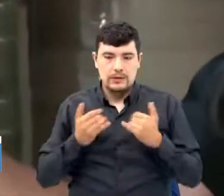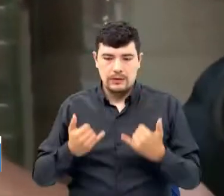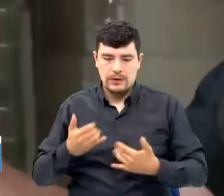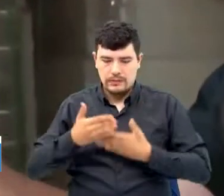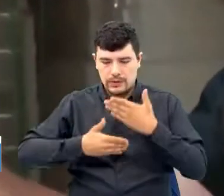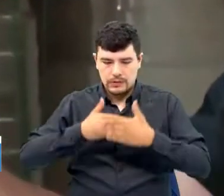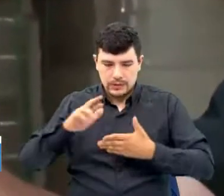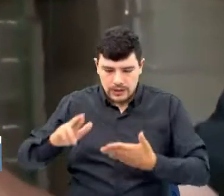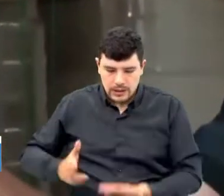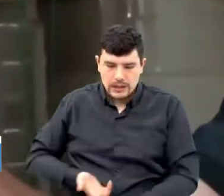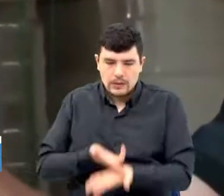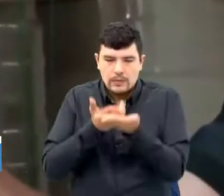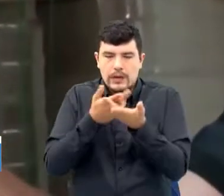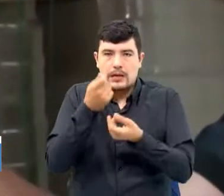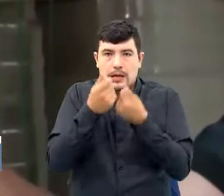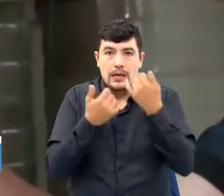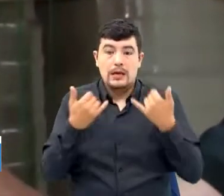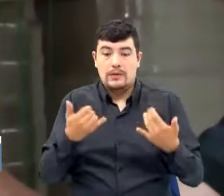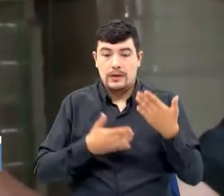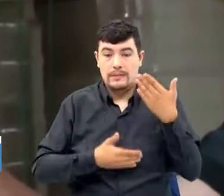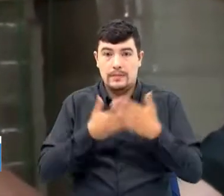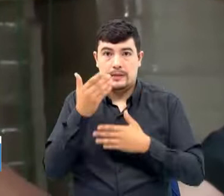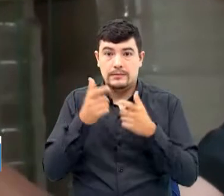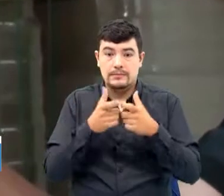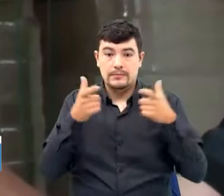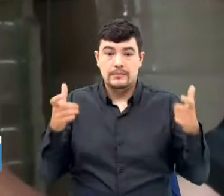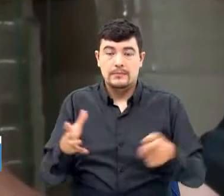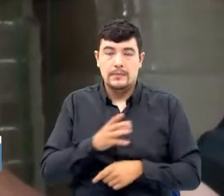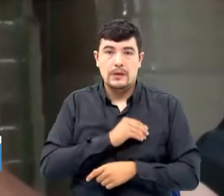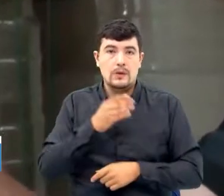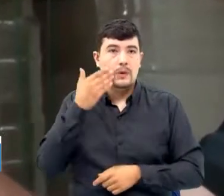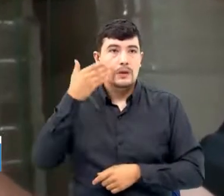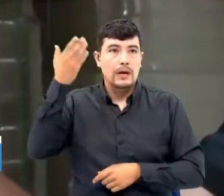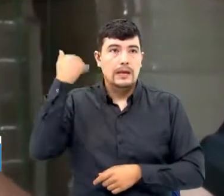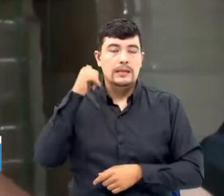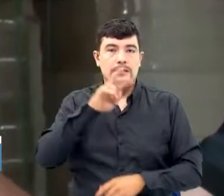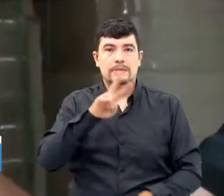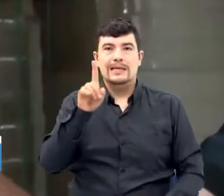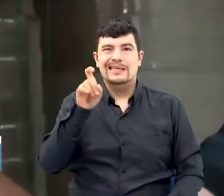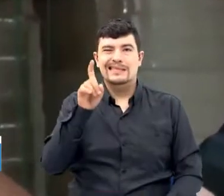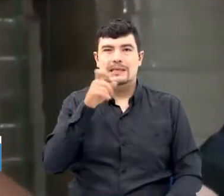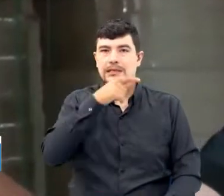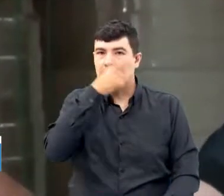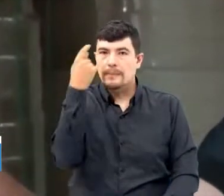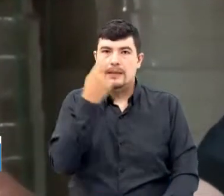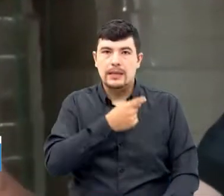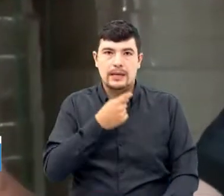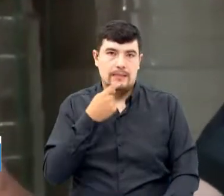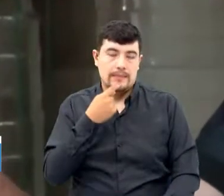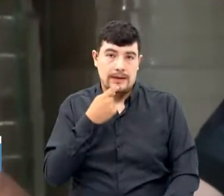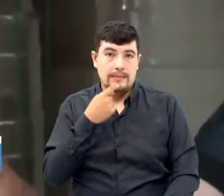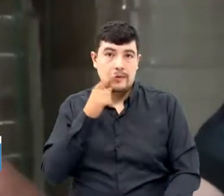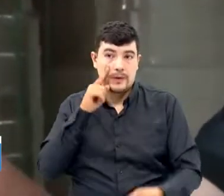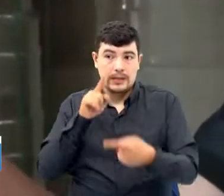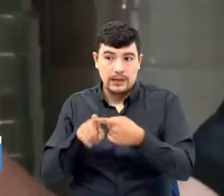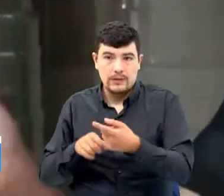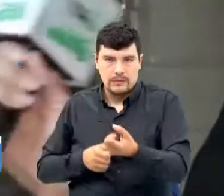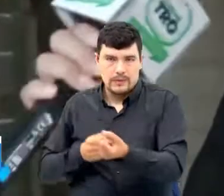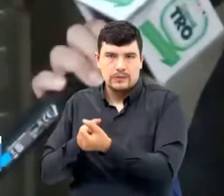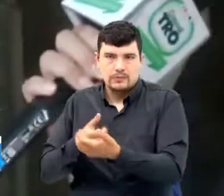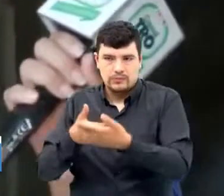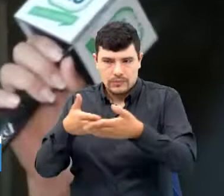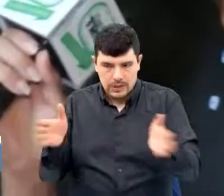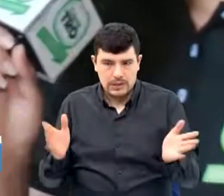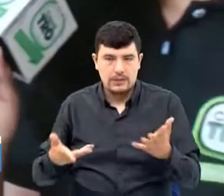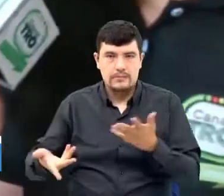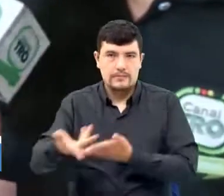económica que empezamos con gran entusiasmo el pasado 26 de septiembre por la frontera del norte de Santander.